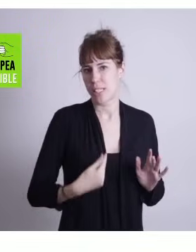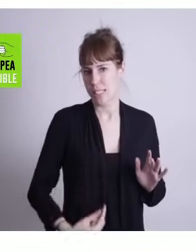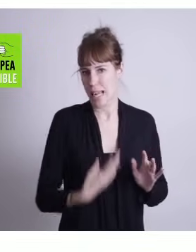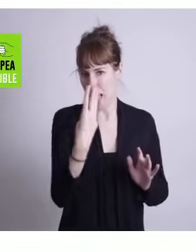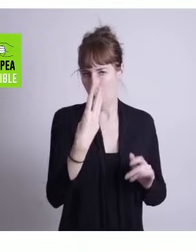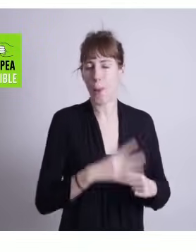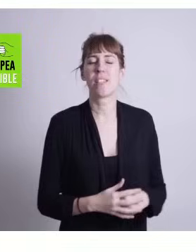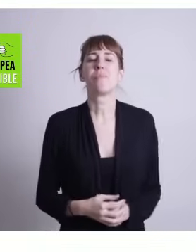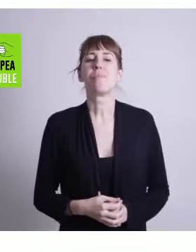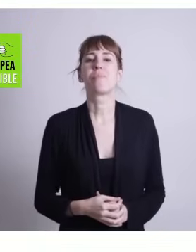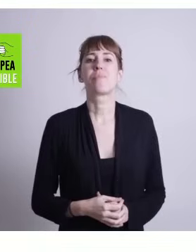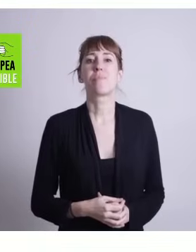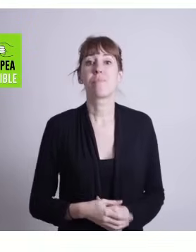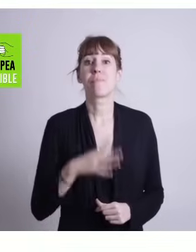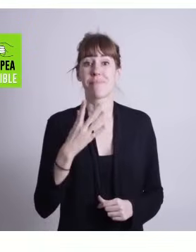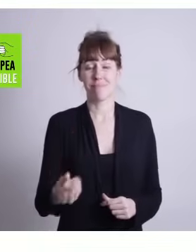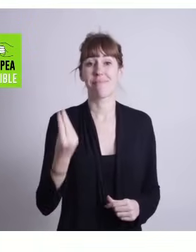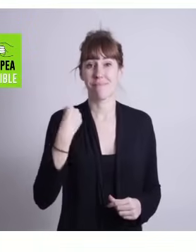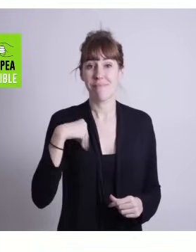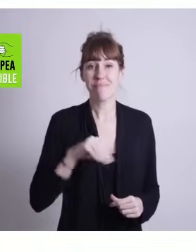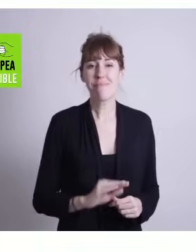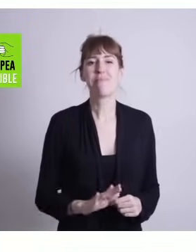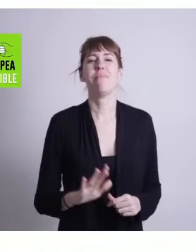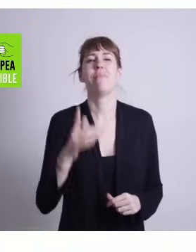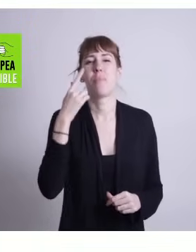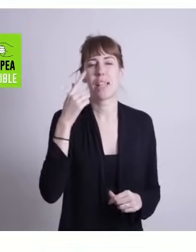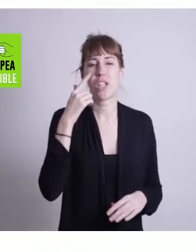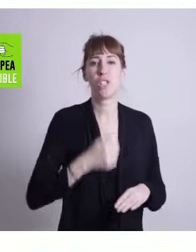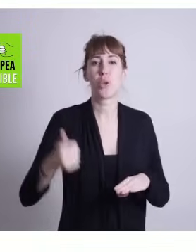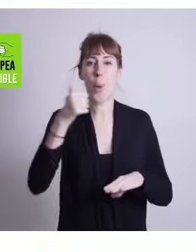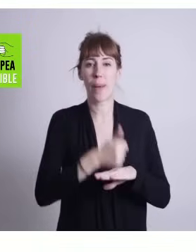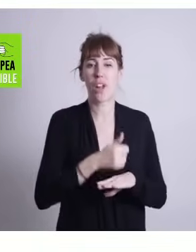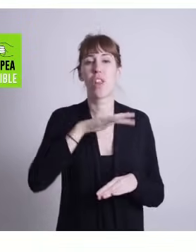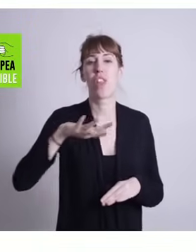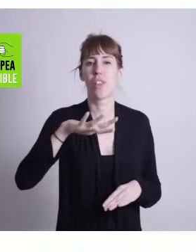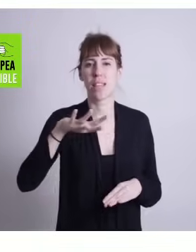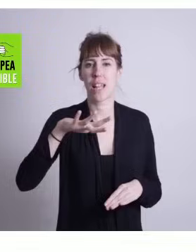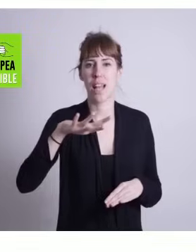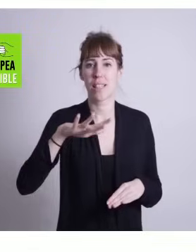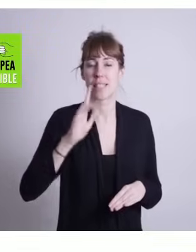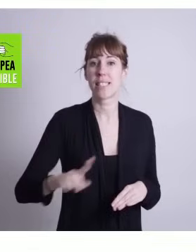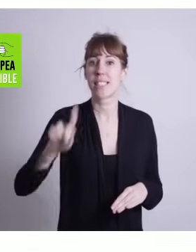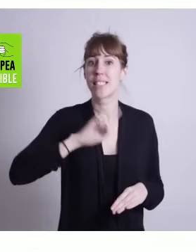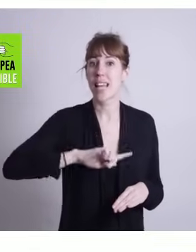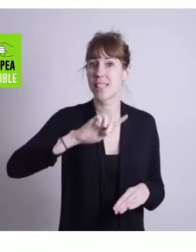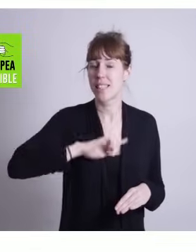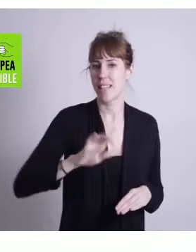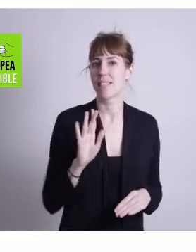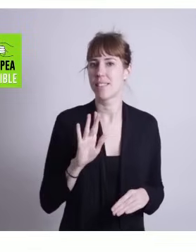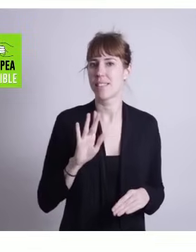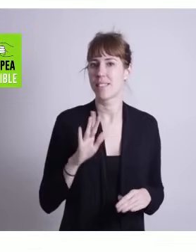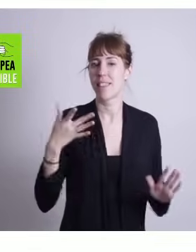asentamiento de esta visión superior está en el sentir en mí, yo soy